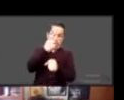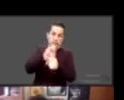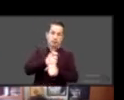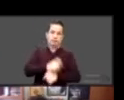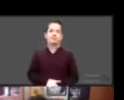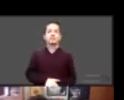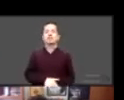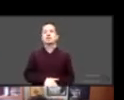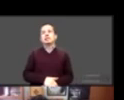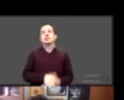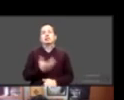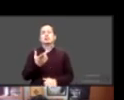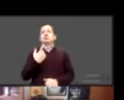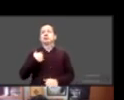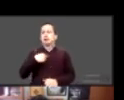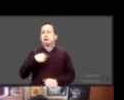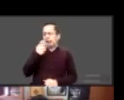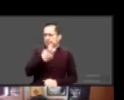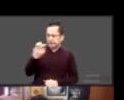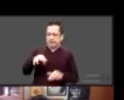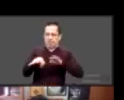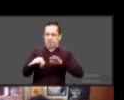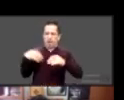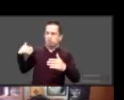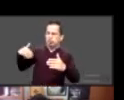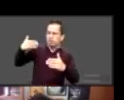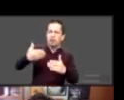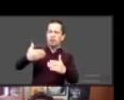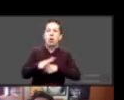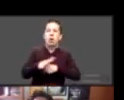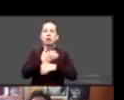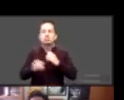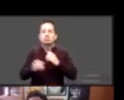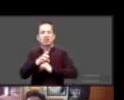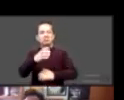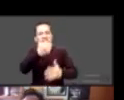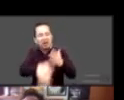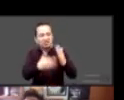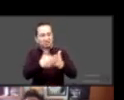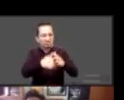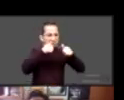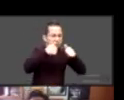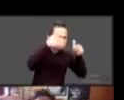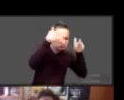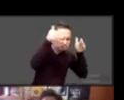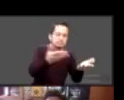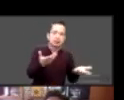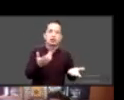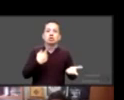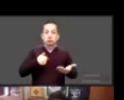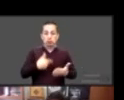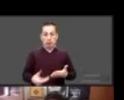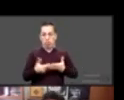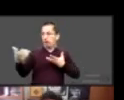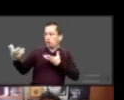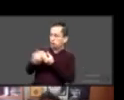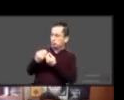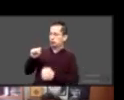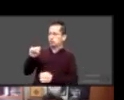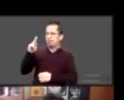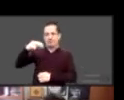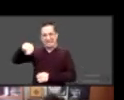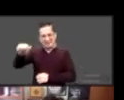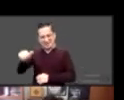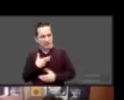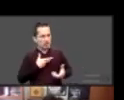retos que identificamos y que estamos precisamente en estas acciones con el CIPINA, con el conversatorio, con nuestros líderes estatales